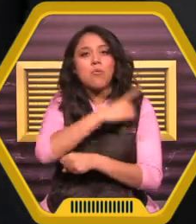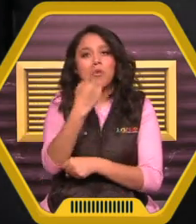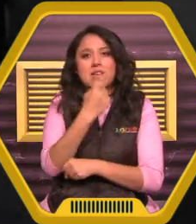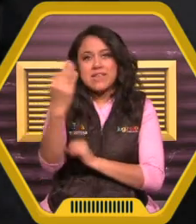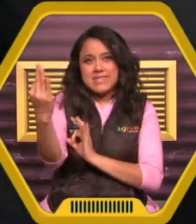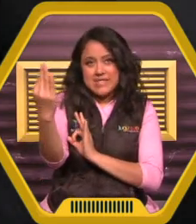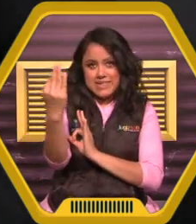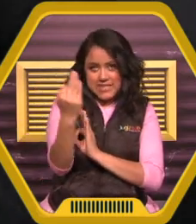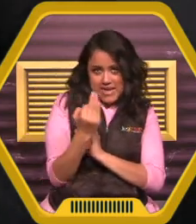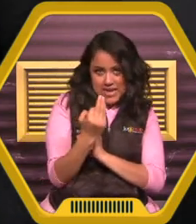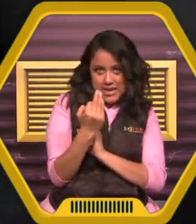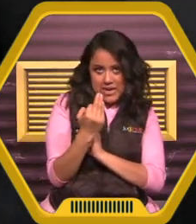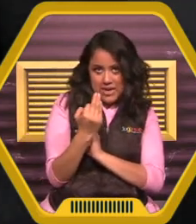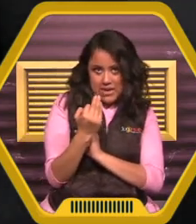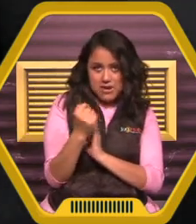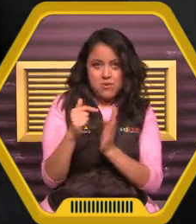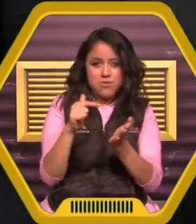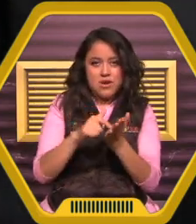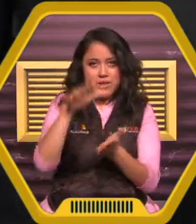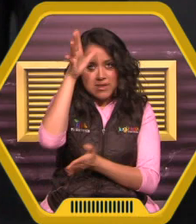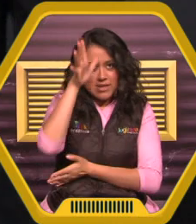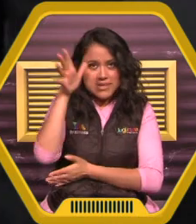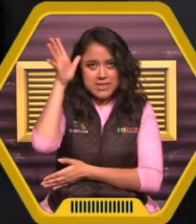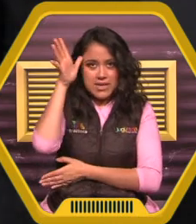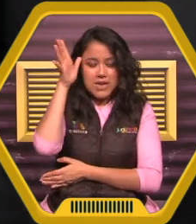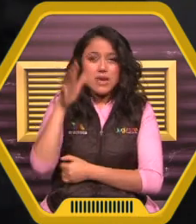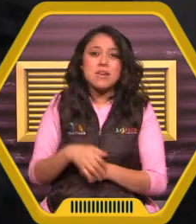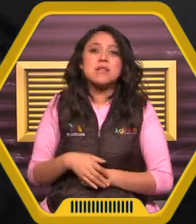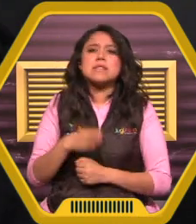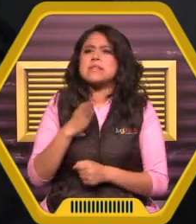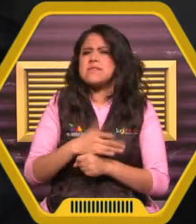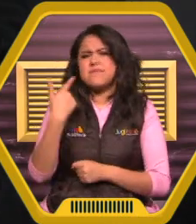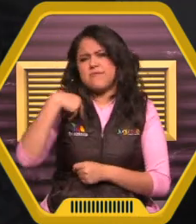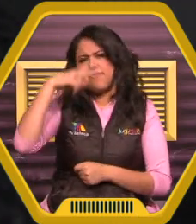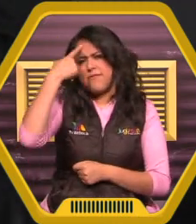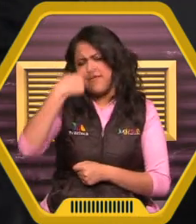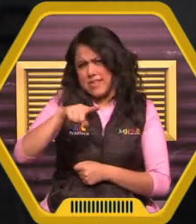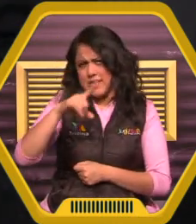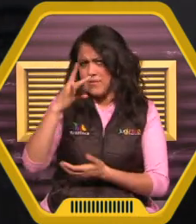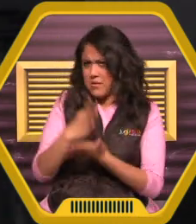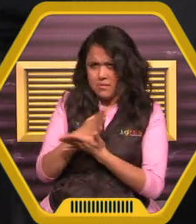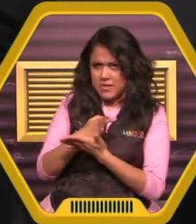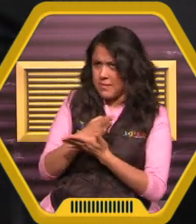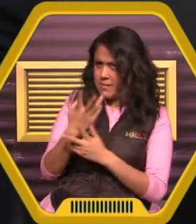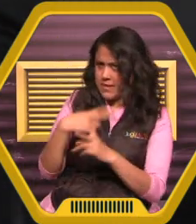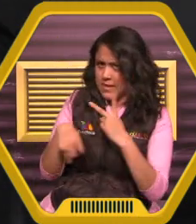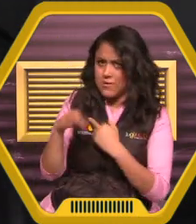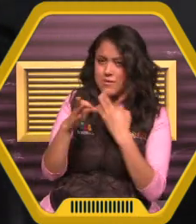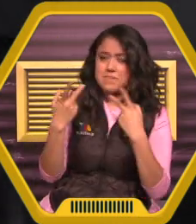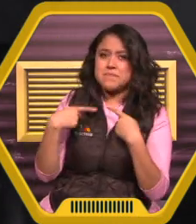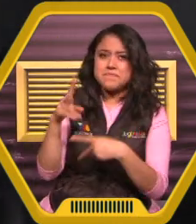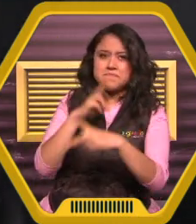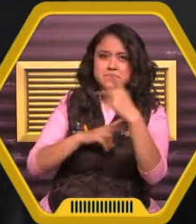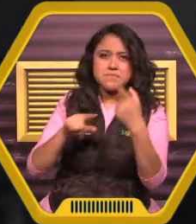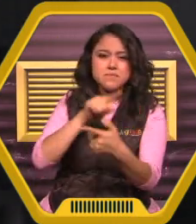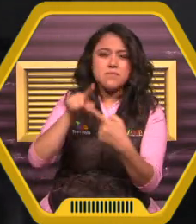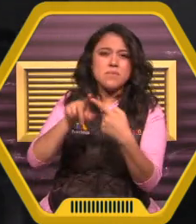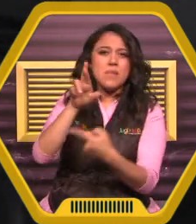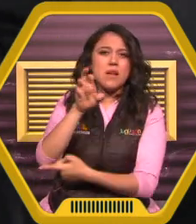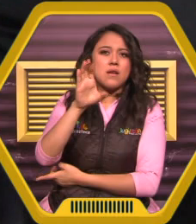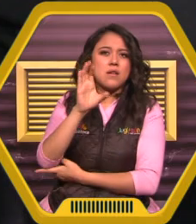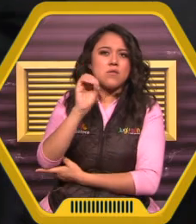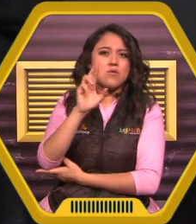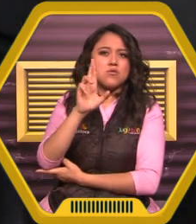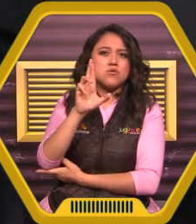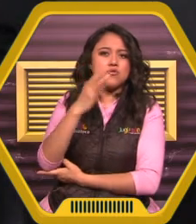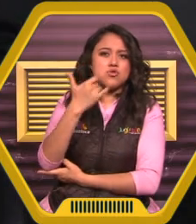cercanas precisamente a los estudios de TV Azteca. Claro, mira, es muy fácil, Carla. Mira, todos nuestros invitados tienen que asistir a cualquier Recorcholis del país. Okay.